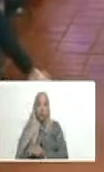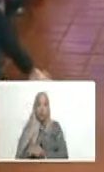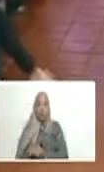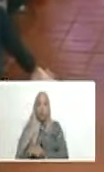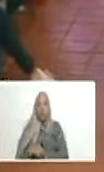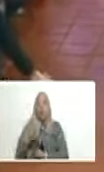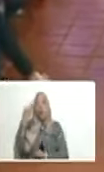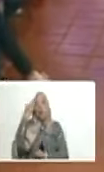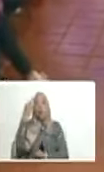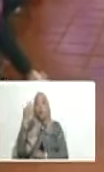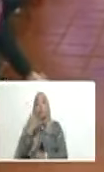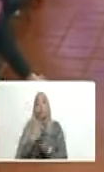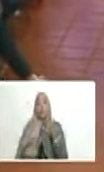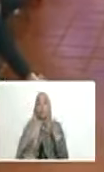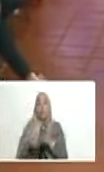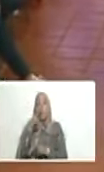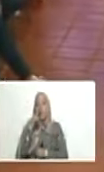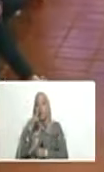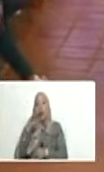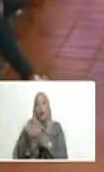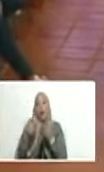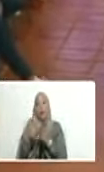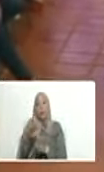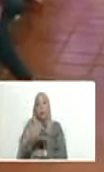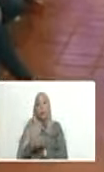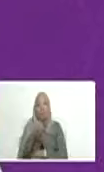Un saludo que le llegue.